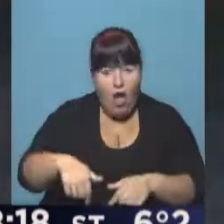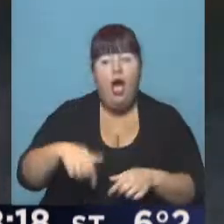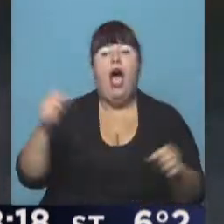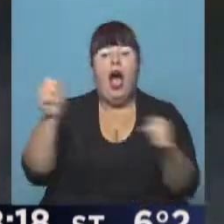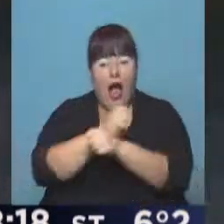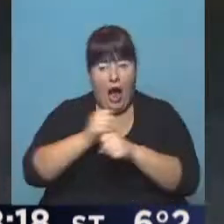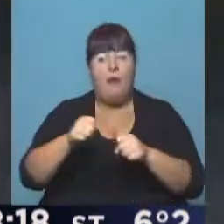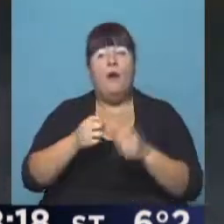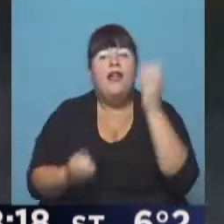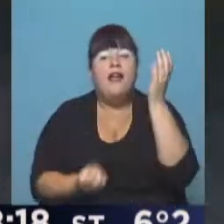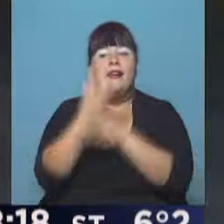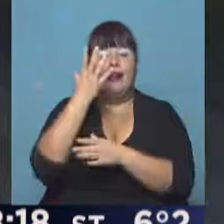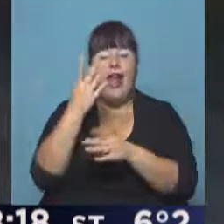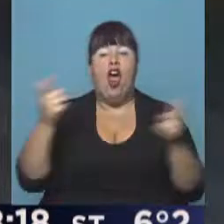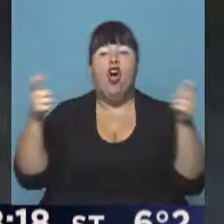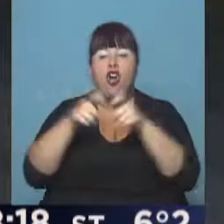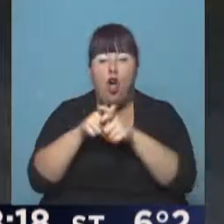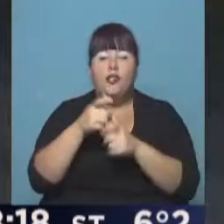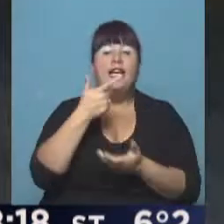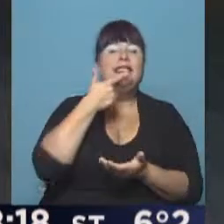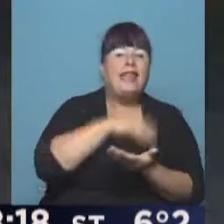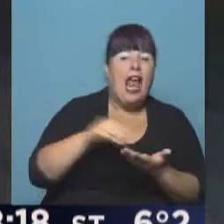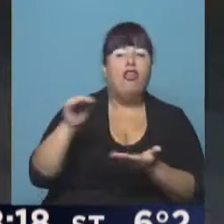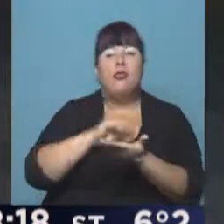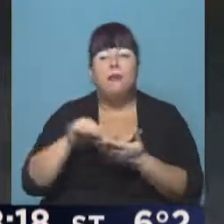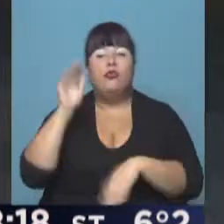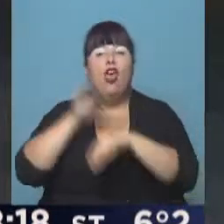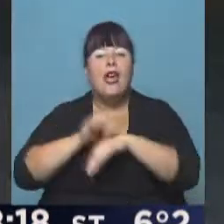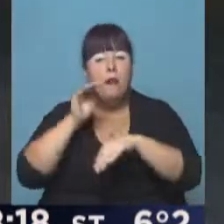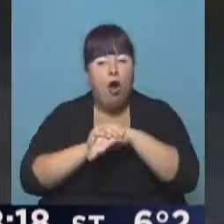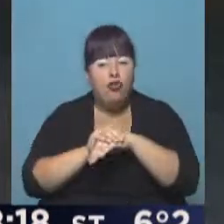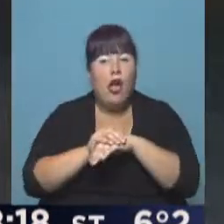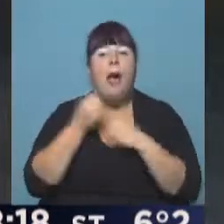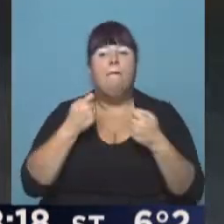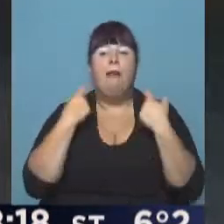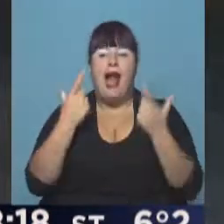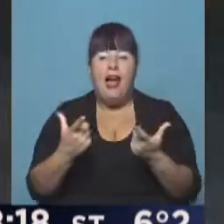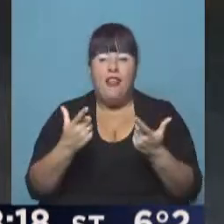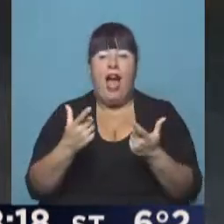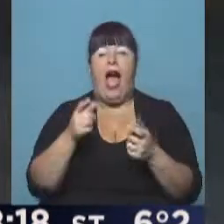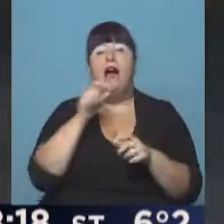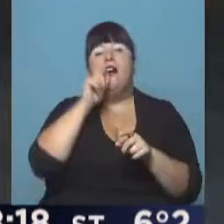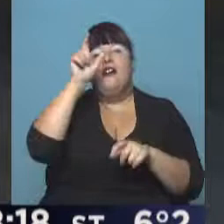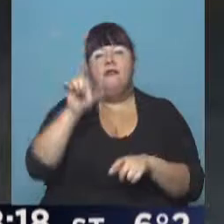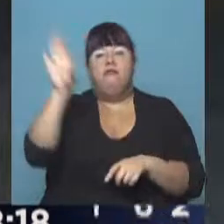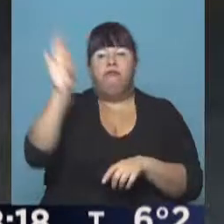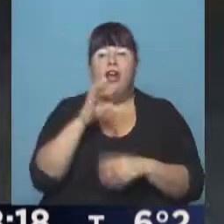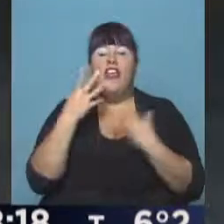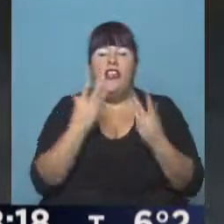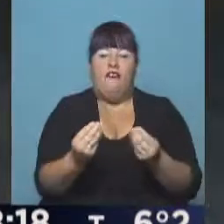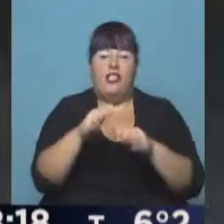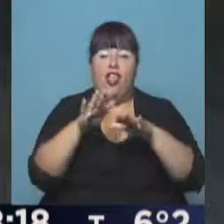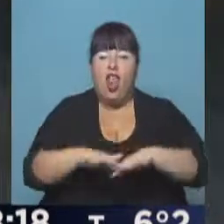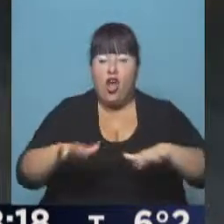aprobó finalmente la creación de una comisión bicameral encargada en generar la figura, en designar al defensor